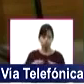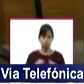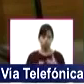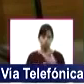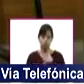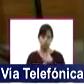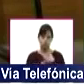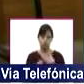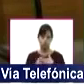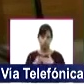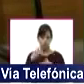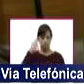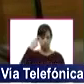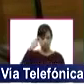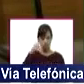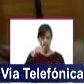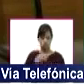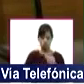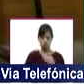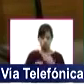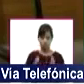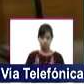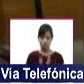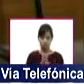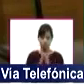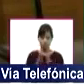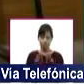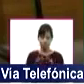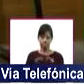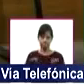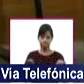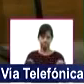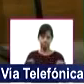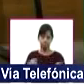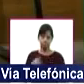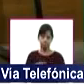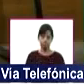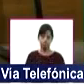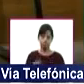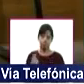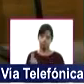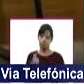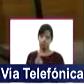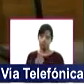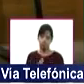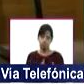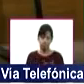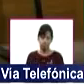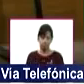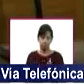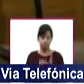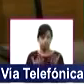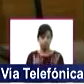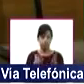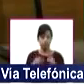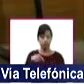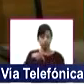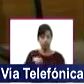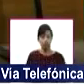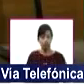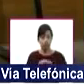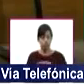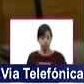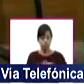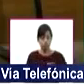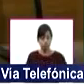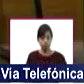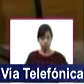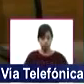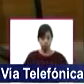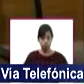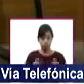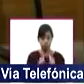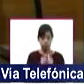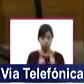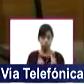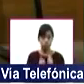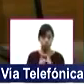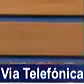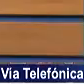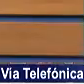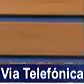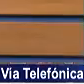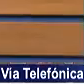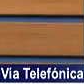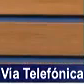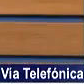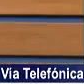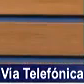consejeros electorales son elegidos por una mayoría calificada de 2/3 por la Cámara de Diputados. Bueno, no se hizo. Pero bueno, nos quedamos